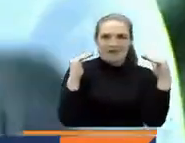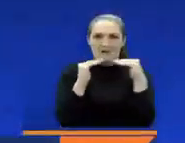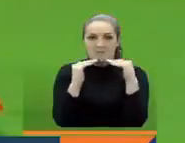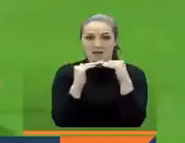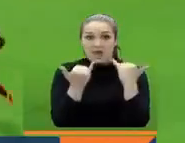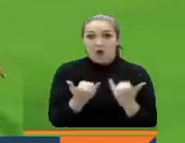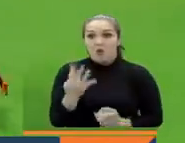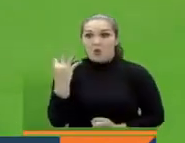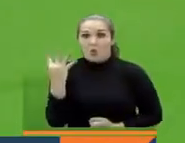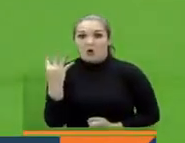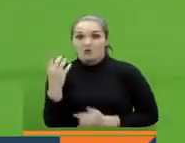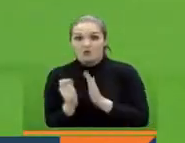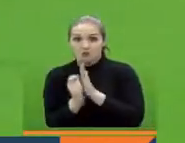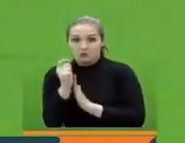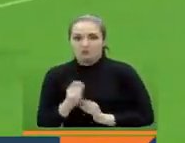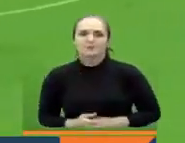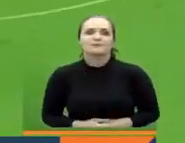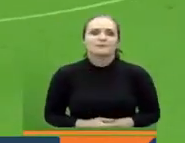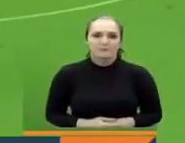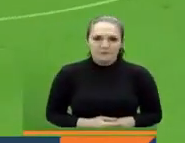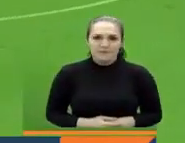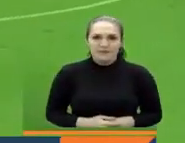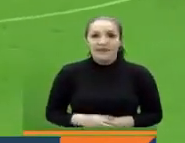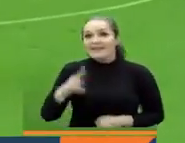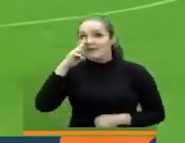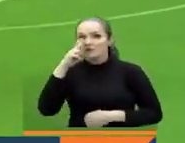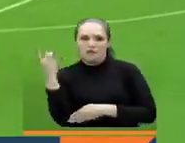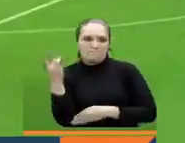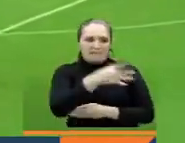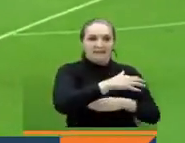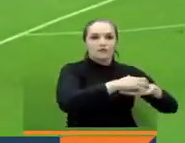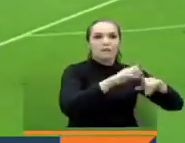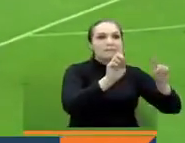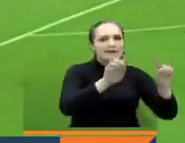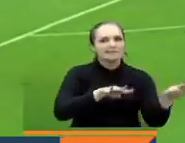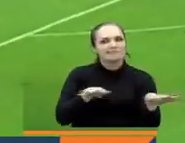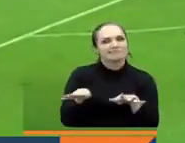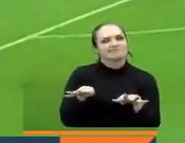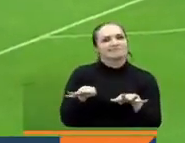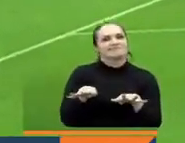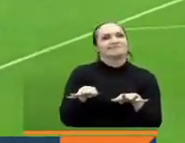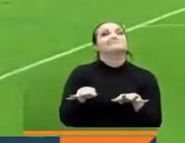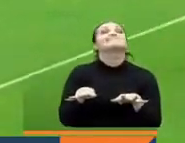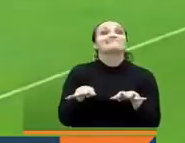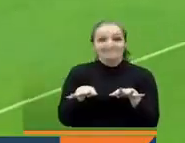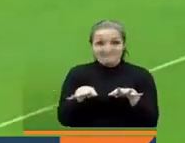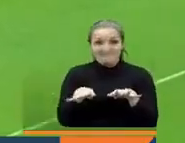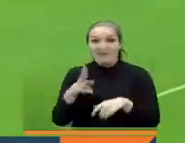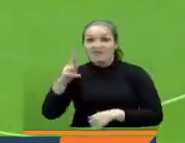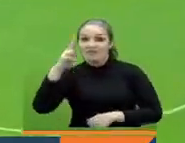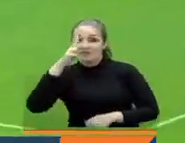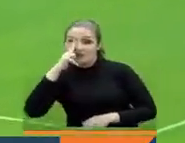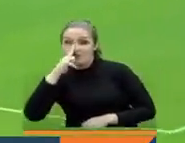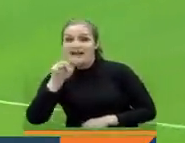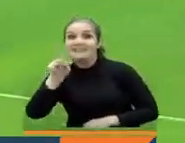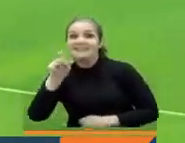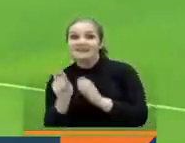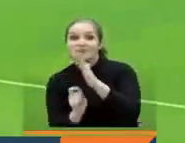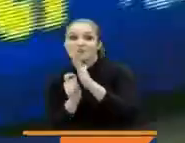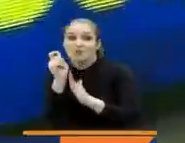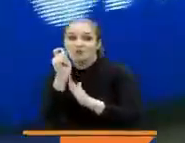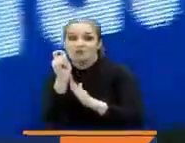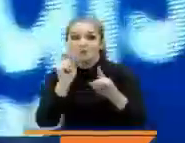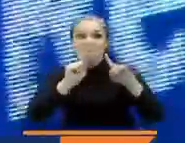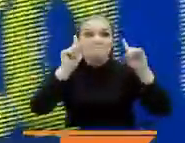unidad. Nacional le ganó al Tolima con polémica. Los verdolagas también tienen 6 puntos en